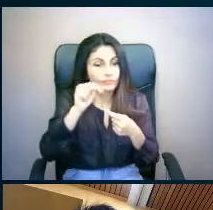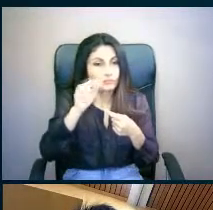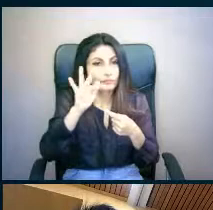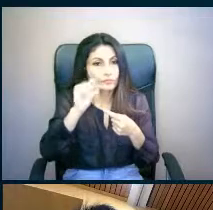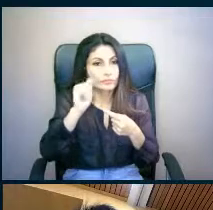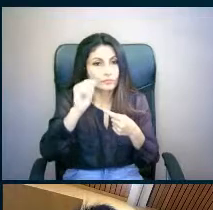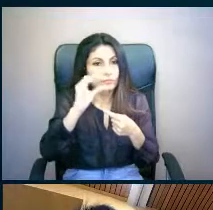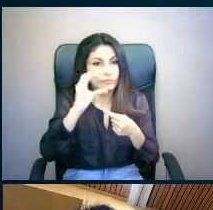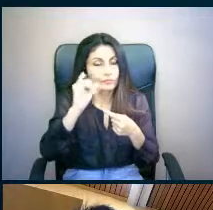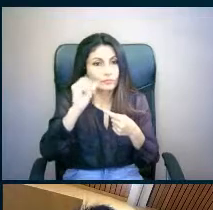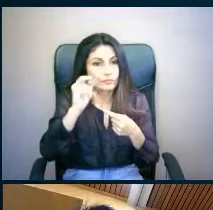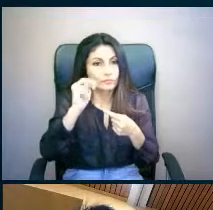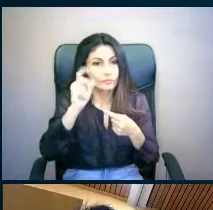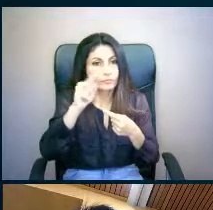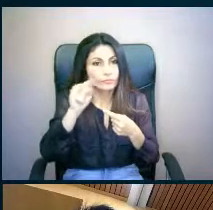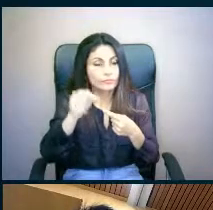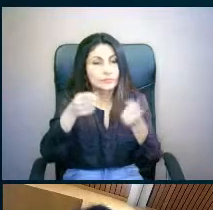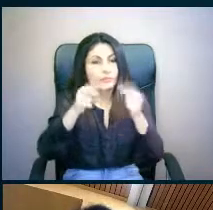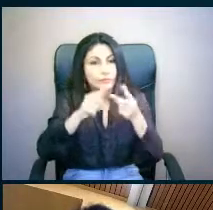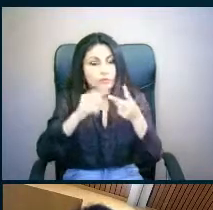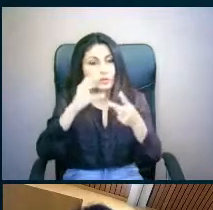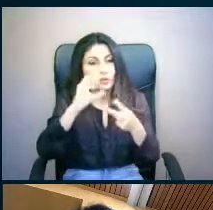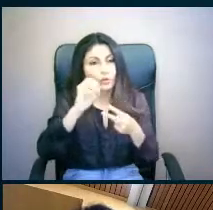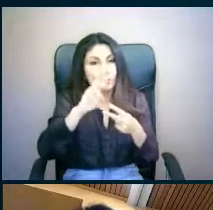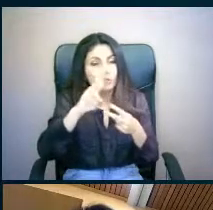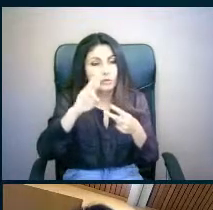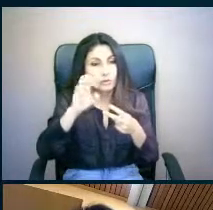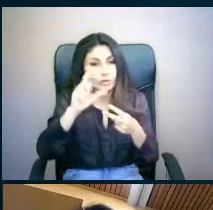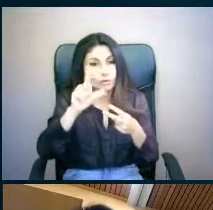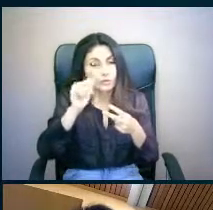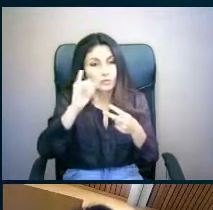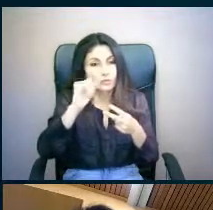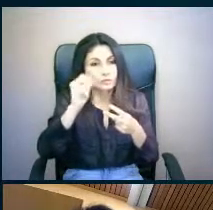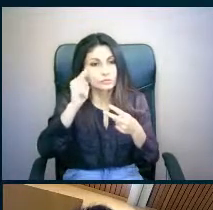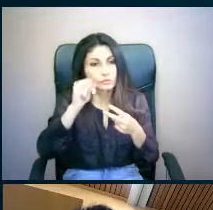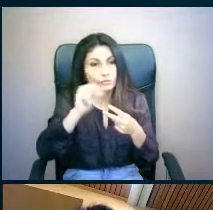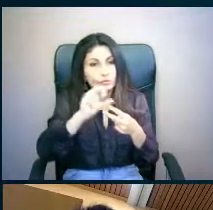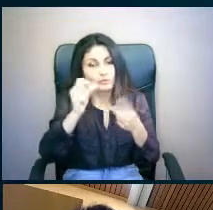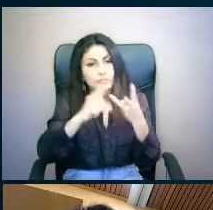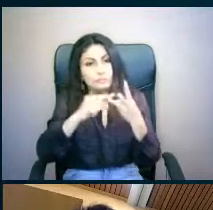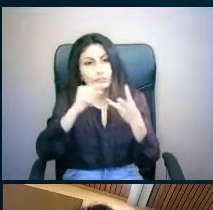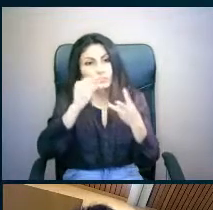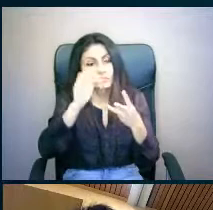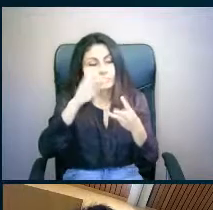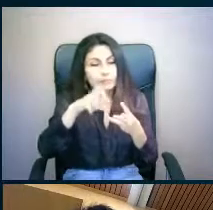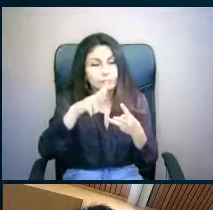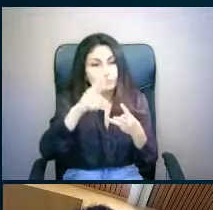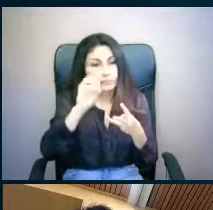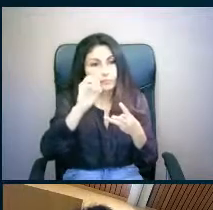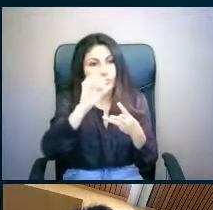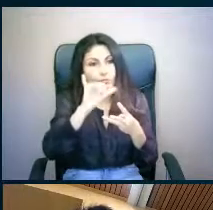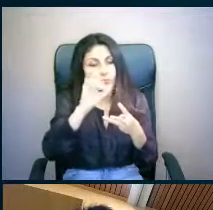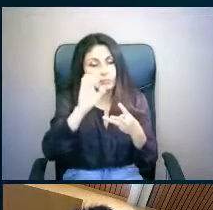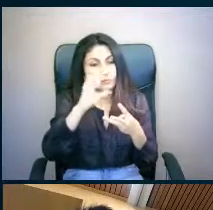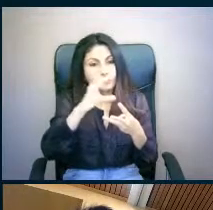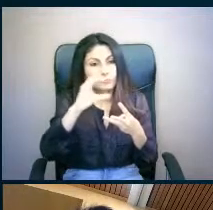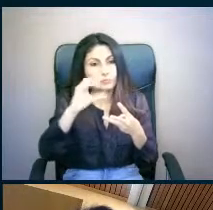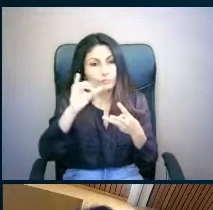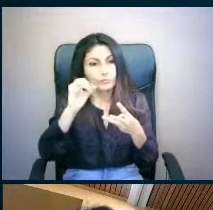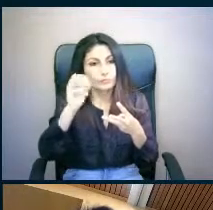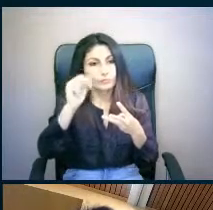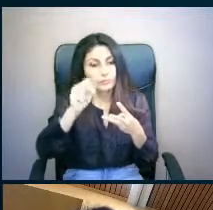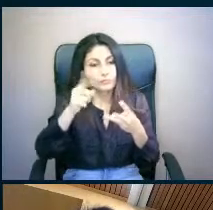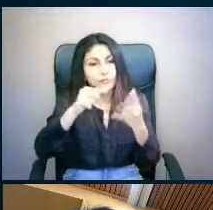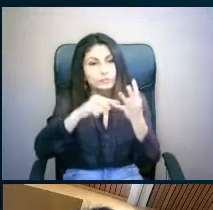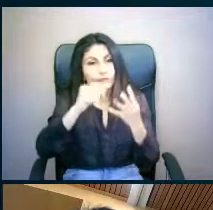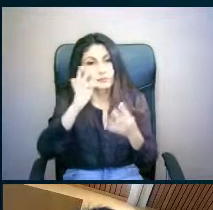datos, se harán o se hizo algunas proyecciones y se buscan tendencias en los